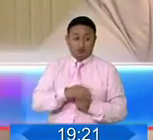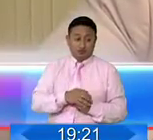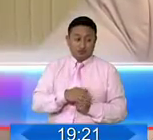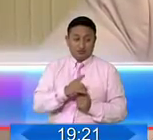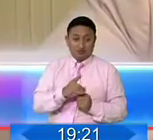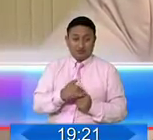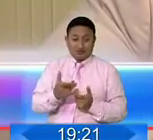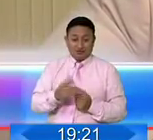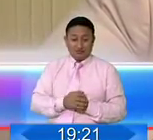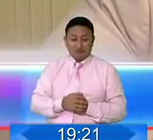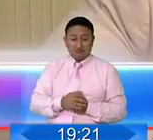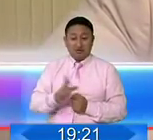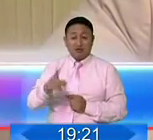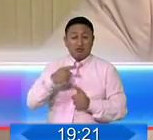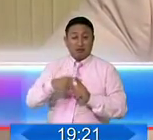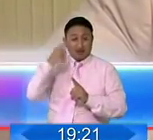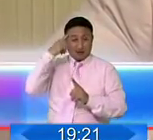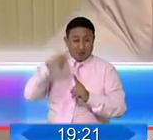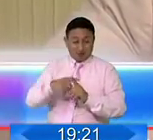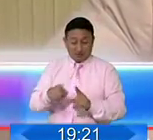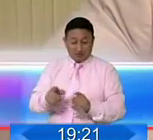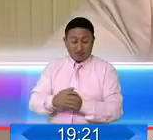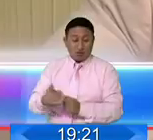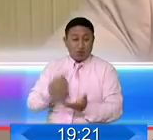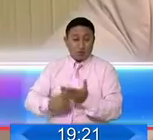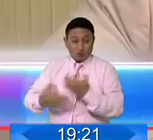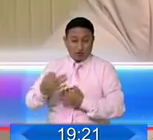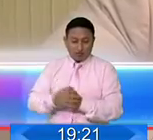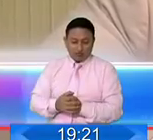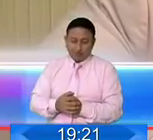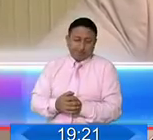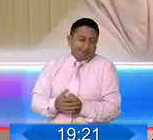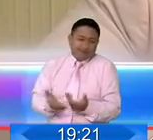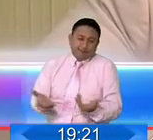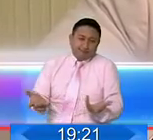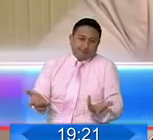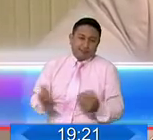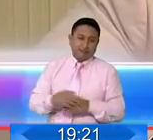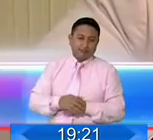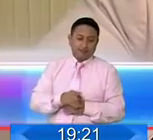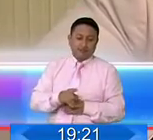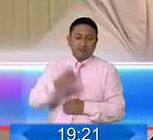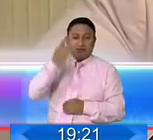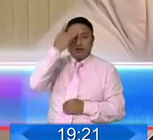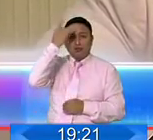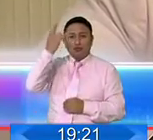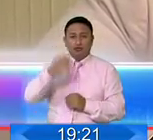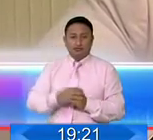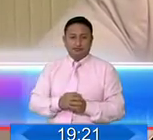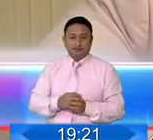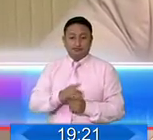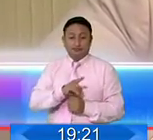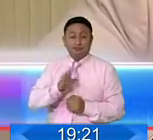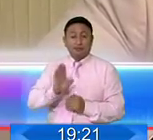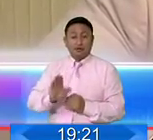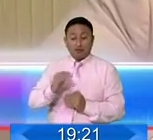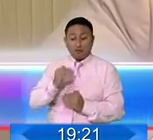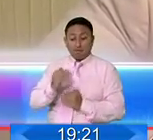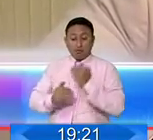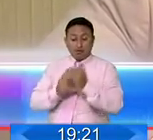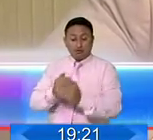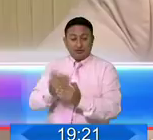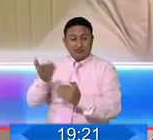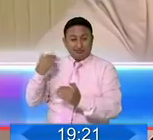mayores expectativas en esa audiencia de juzgamiento porque el proceso